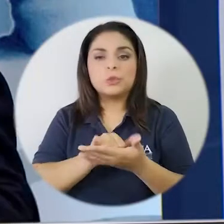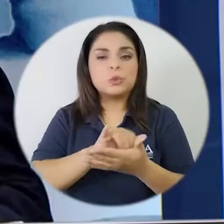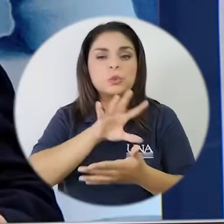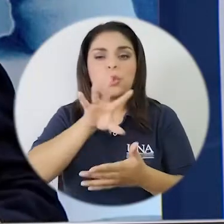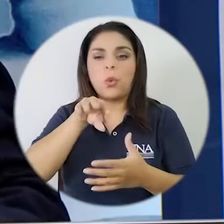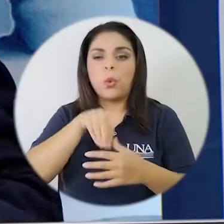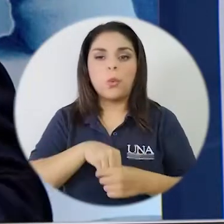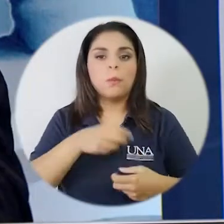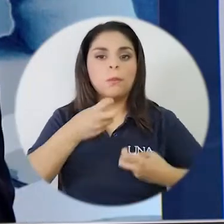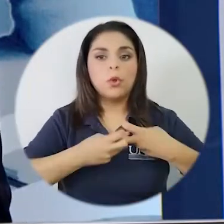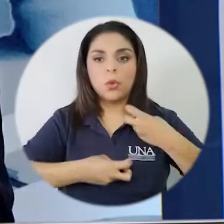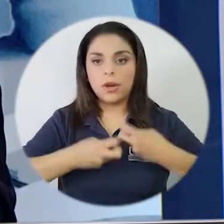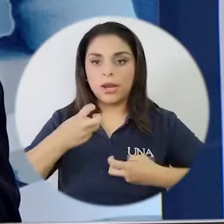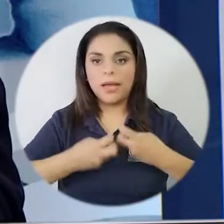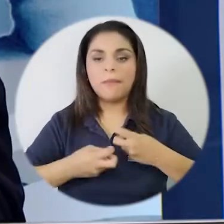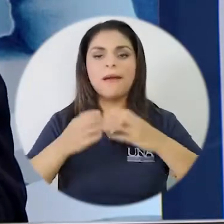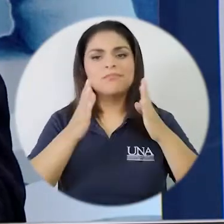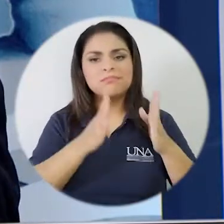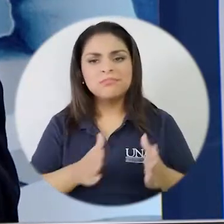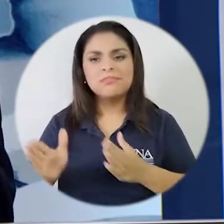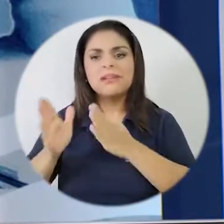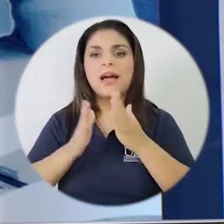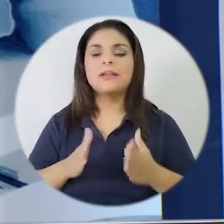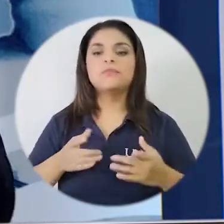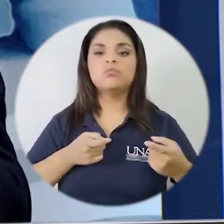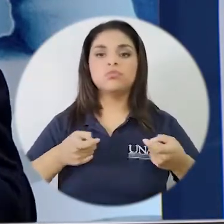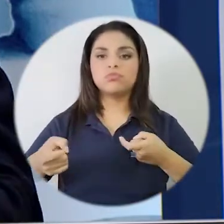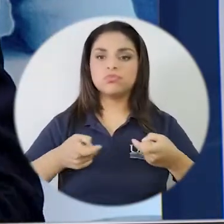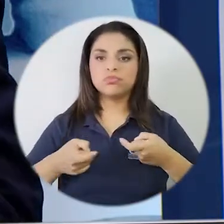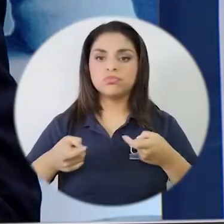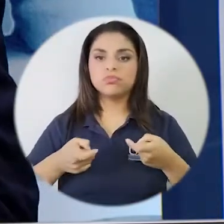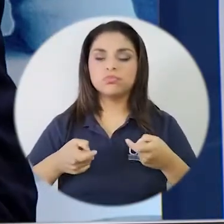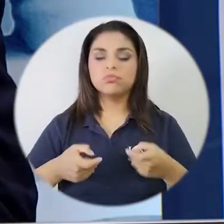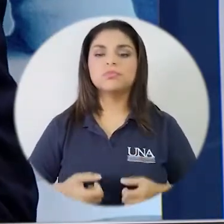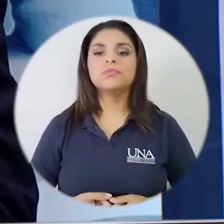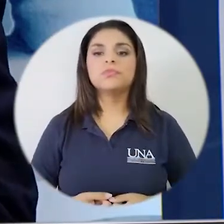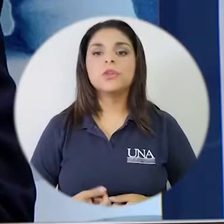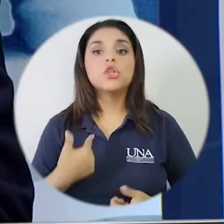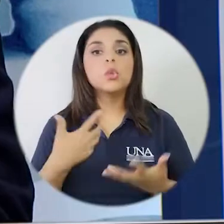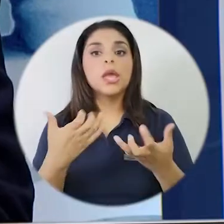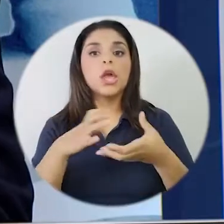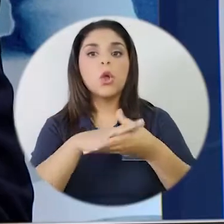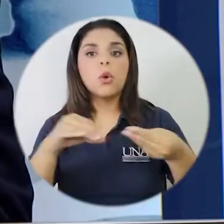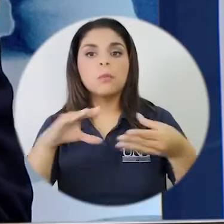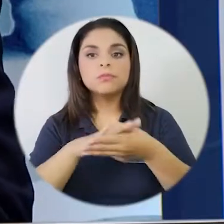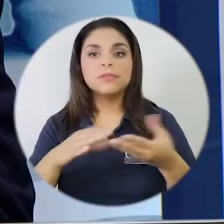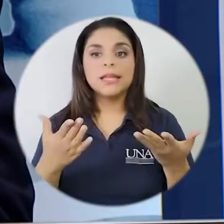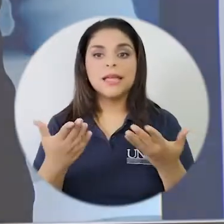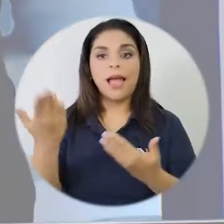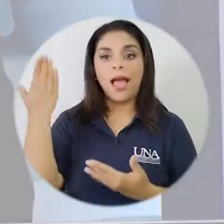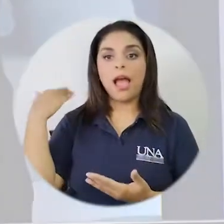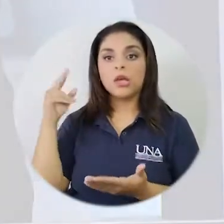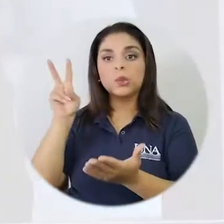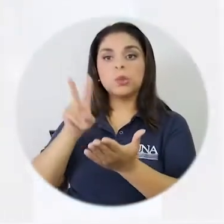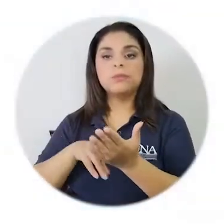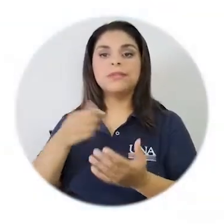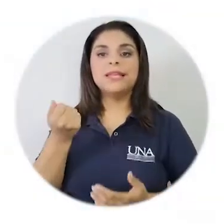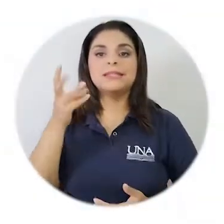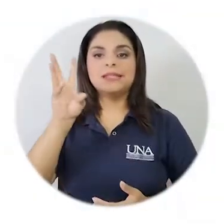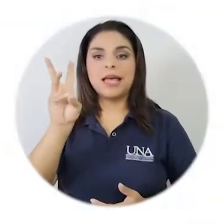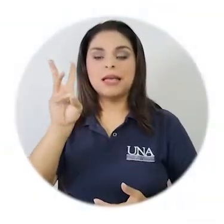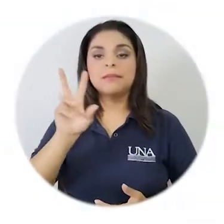un problema de planes reguladores. Para comentarte, en el